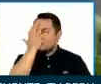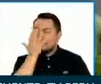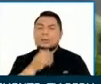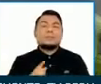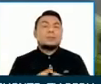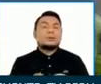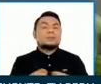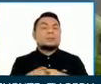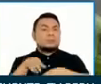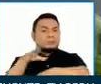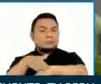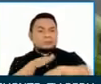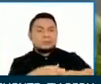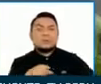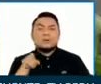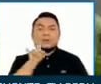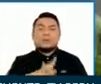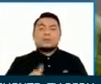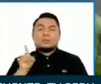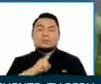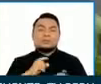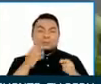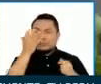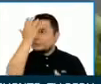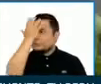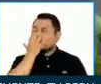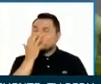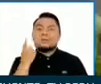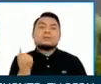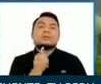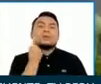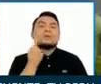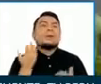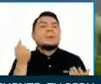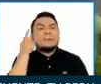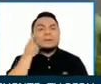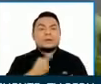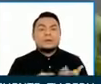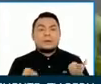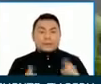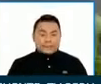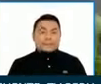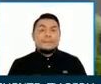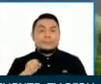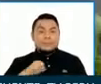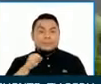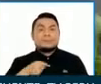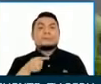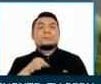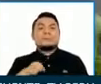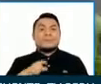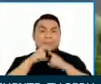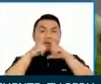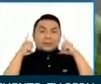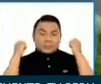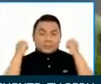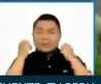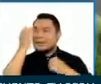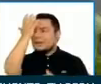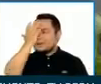atención, el uso del protector facial solamente sirve si es que además, por supuesto, tenemos la